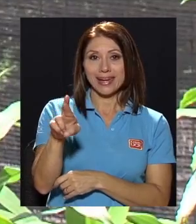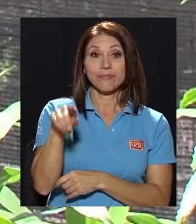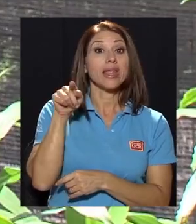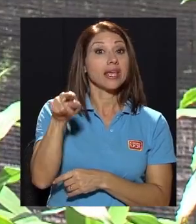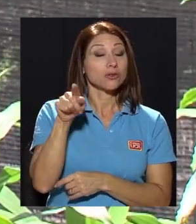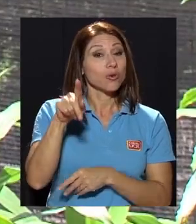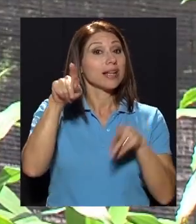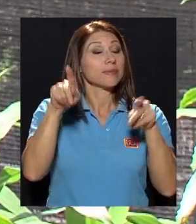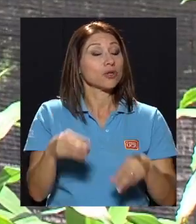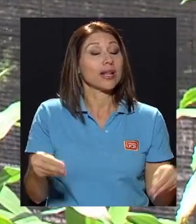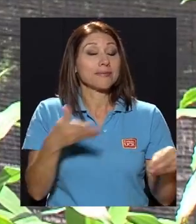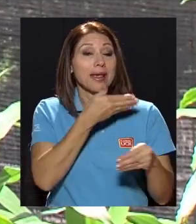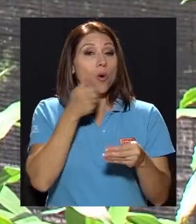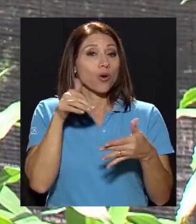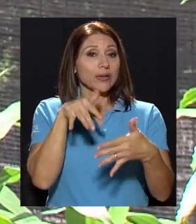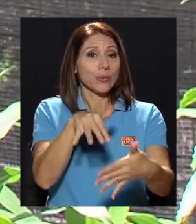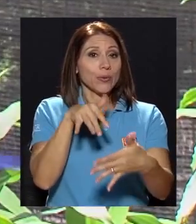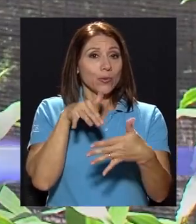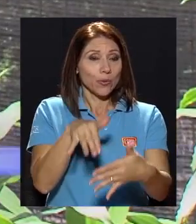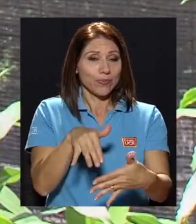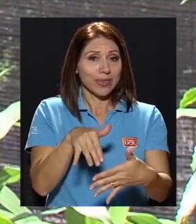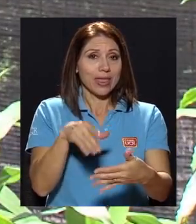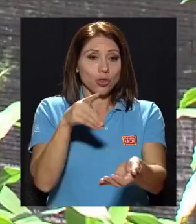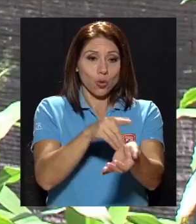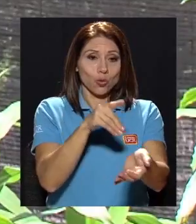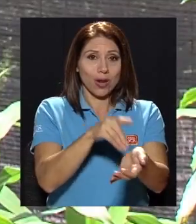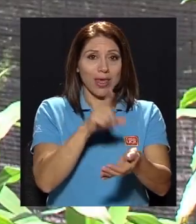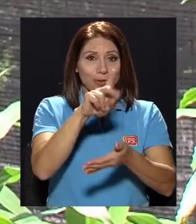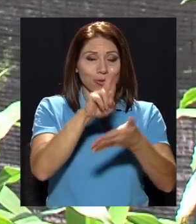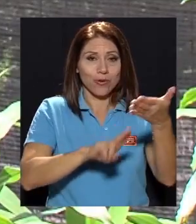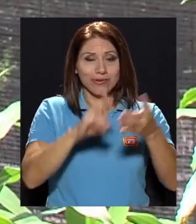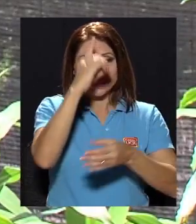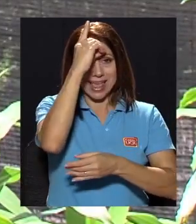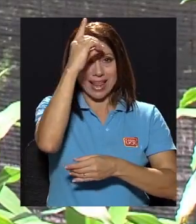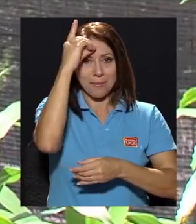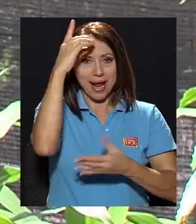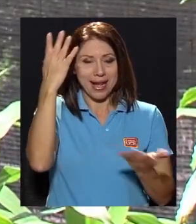la facultad. Tiene un doctorado en la Universidad Alemana y en un campo